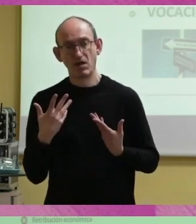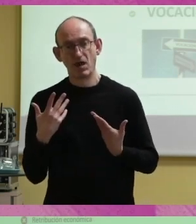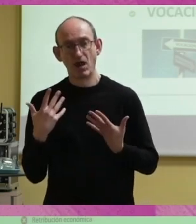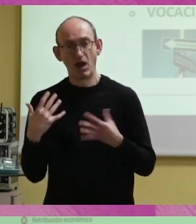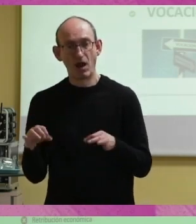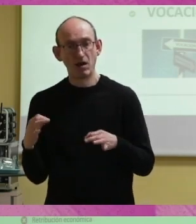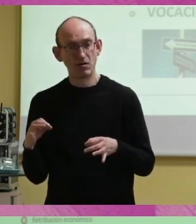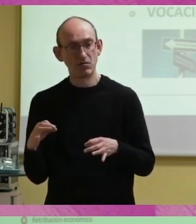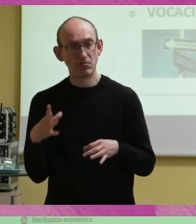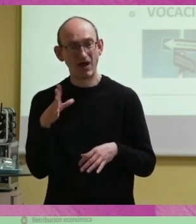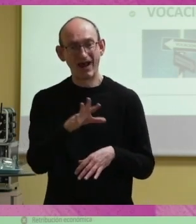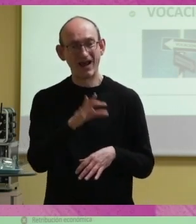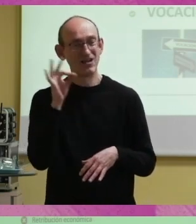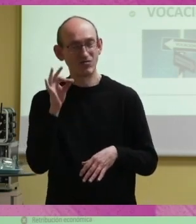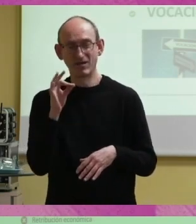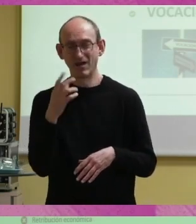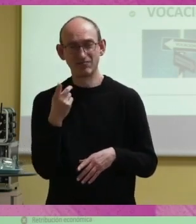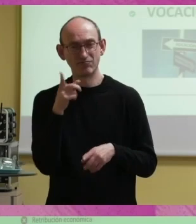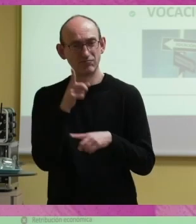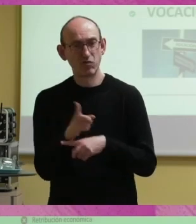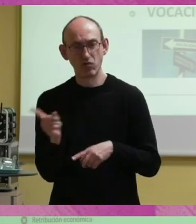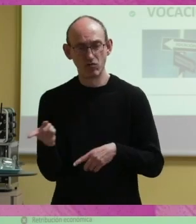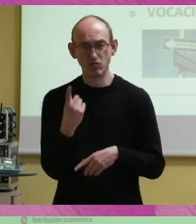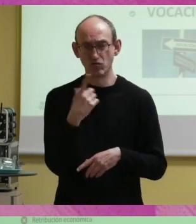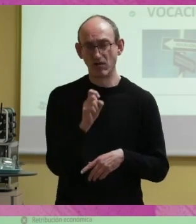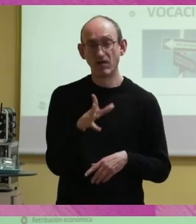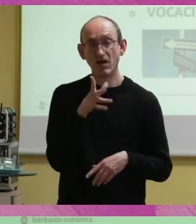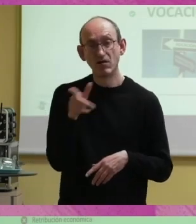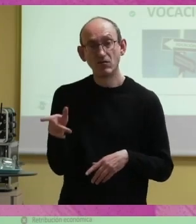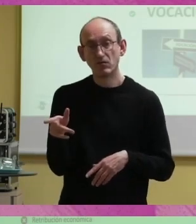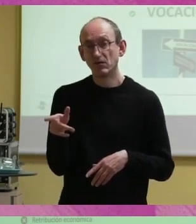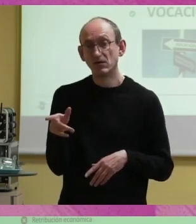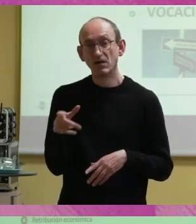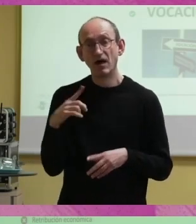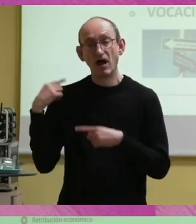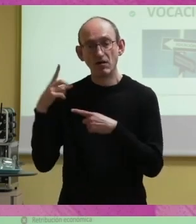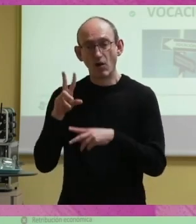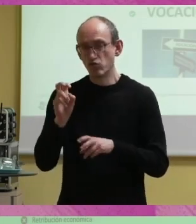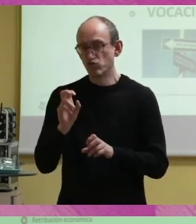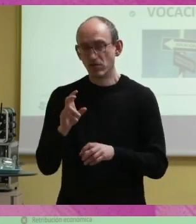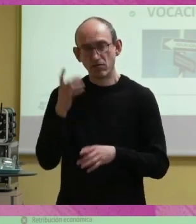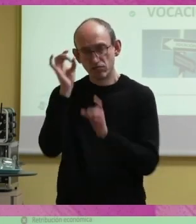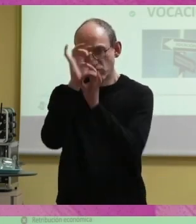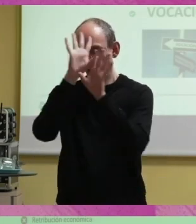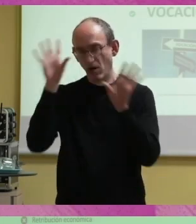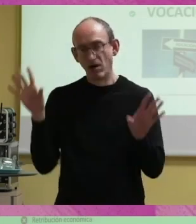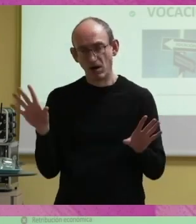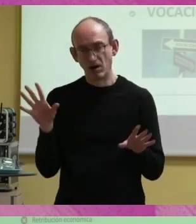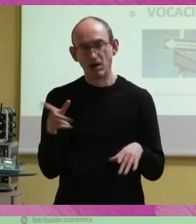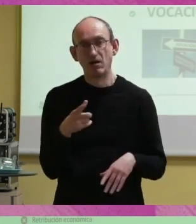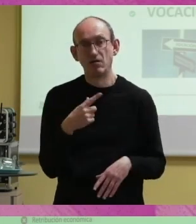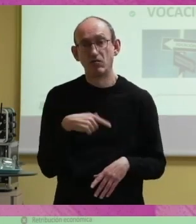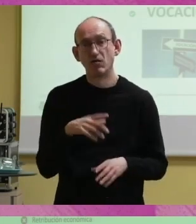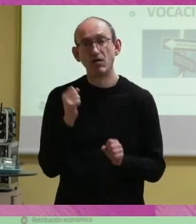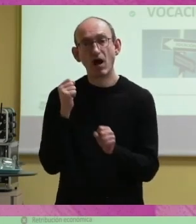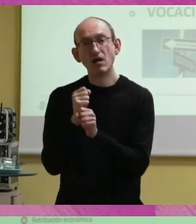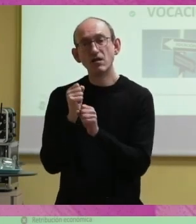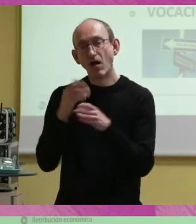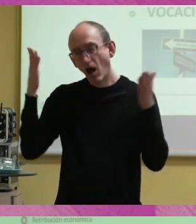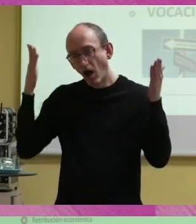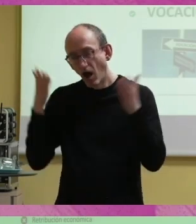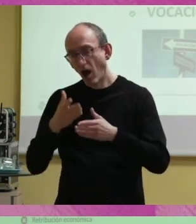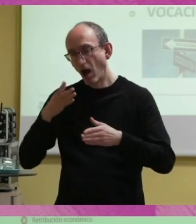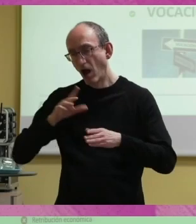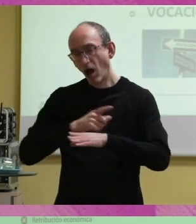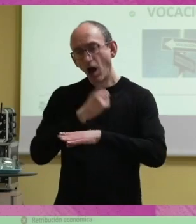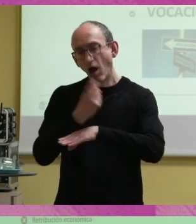menos razonable, sobre todo a las nuevas generaciones, que vienen con estas ideas súper claras de que no quieren esto, ¿no? Dejarse la vida en el trabajo.